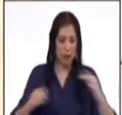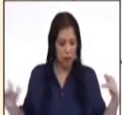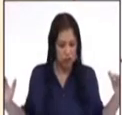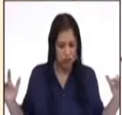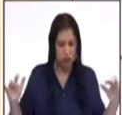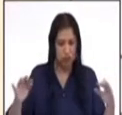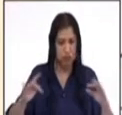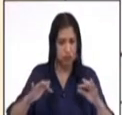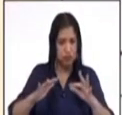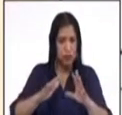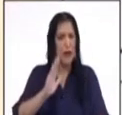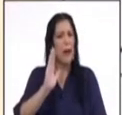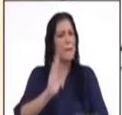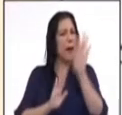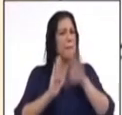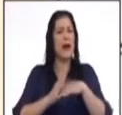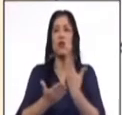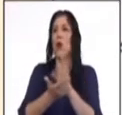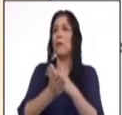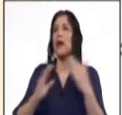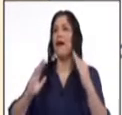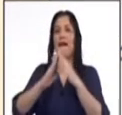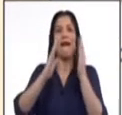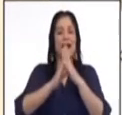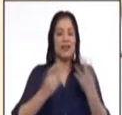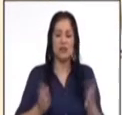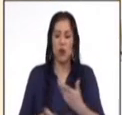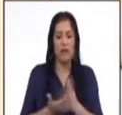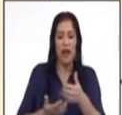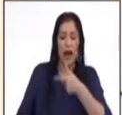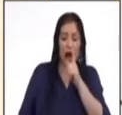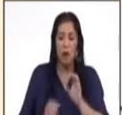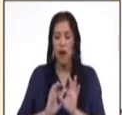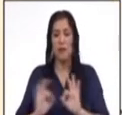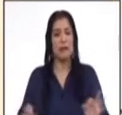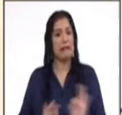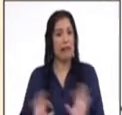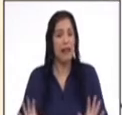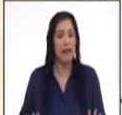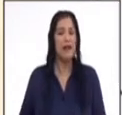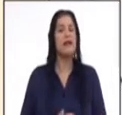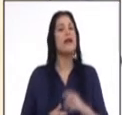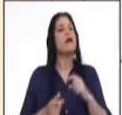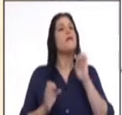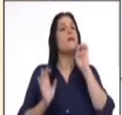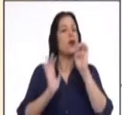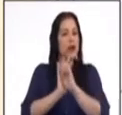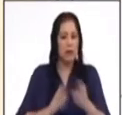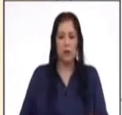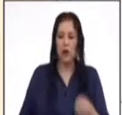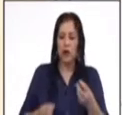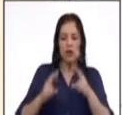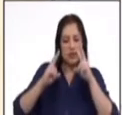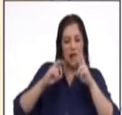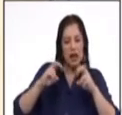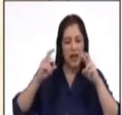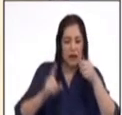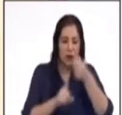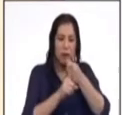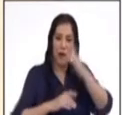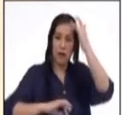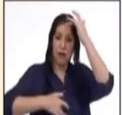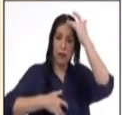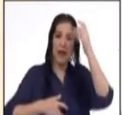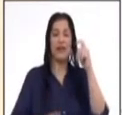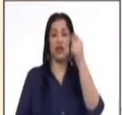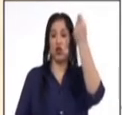este crecimiento superior a la construcción de la infraestructura sanitaria en estas zonas. Por ejemplo, en estudios realizados en plena epidemia en Trujillo